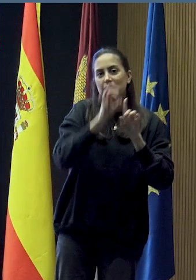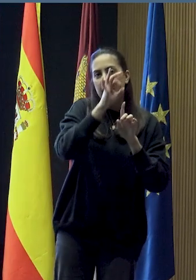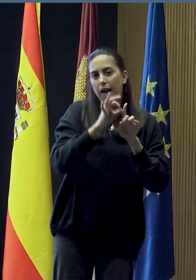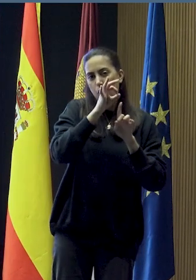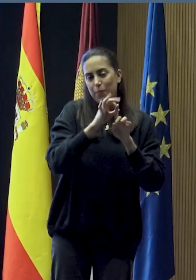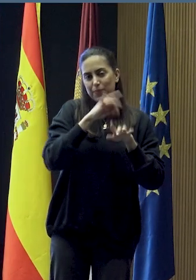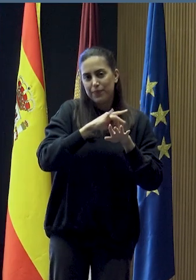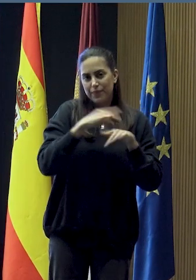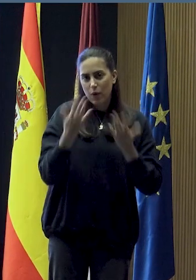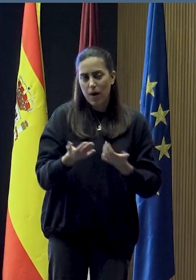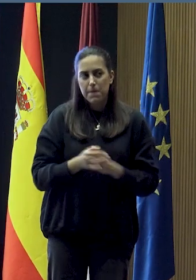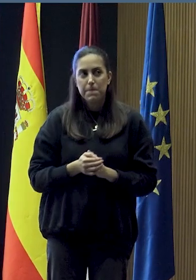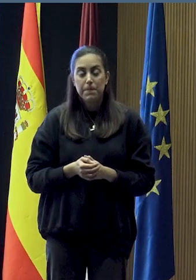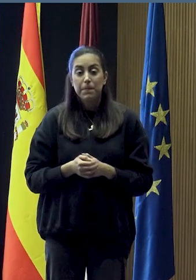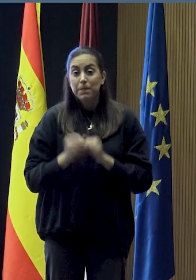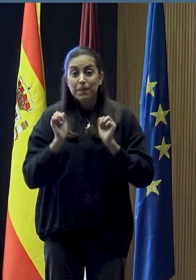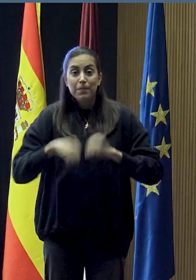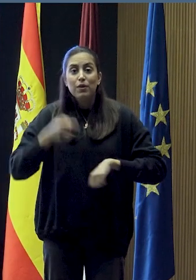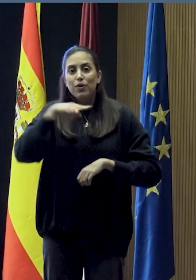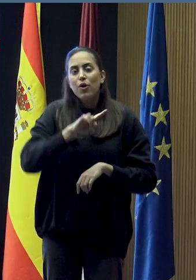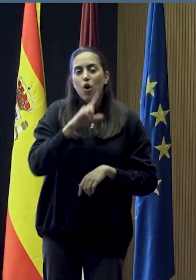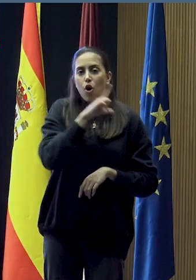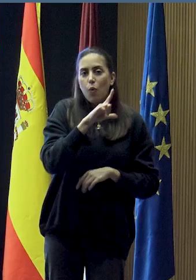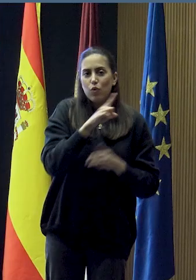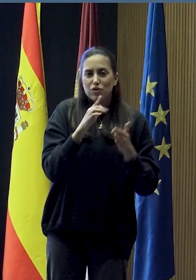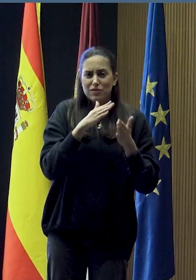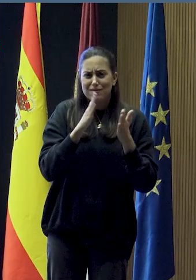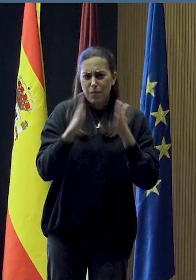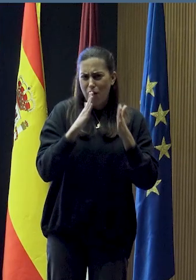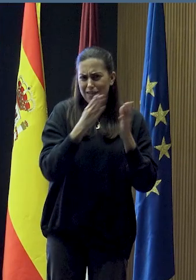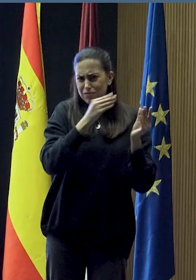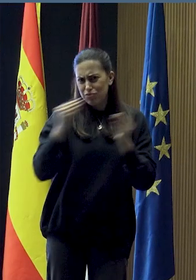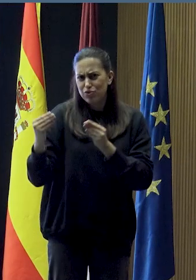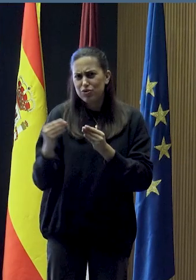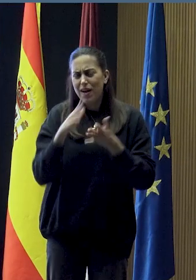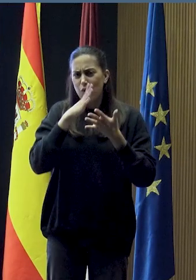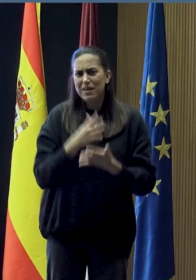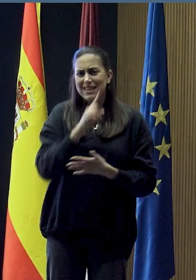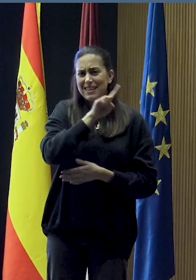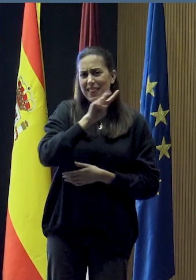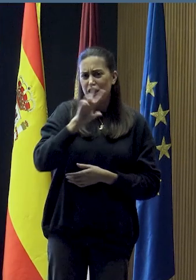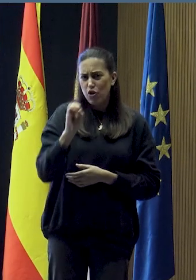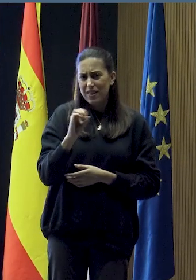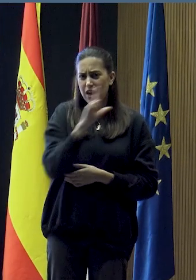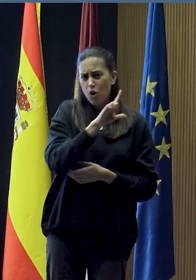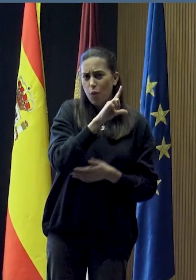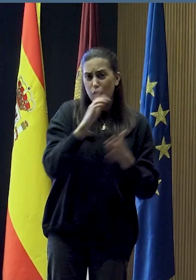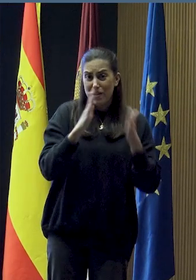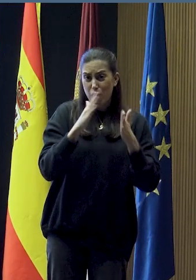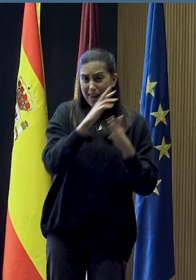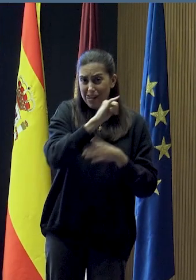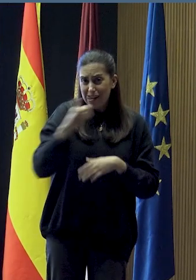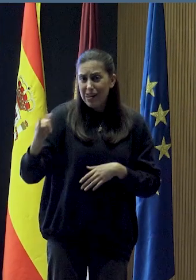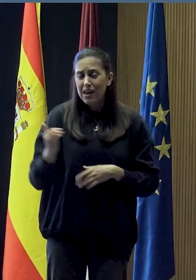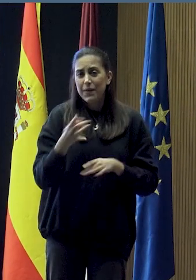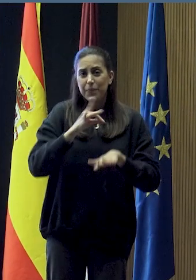patología. ¿Vale? Tenemos muchos lóbulos temporales. En este momento hemos acumulado un total de 120 lóbulos temporales con distintos